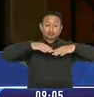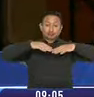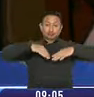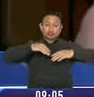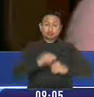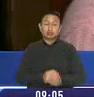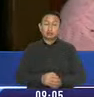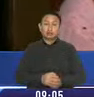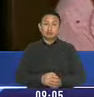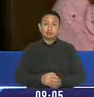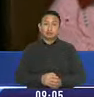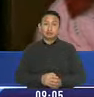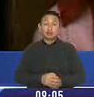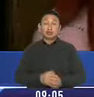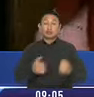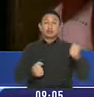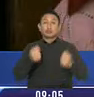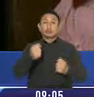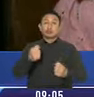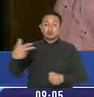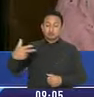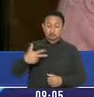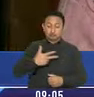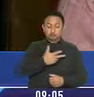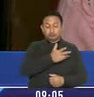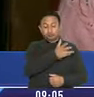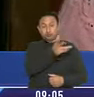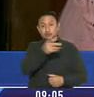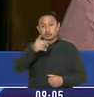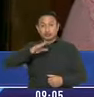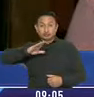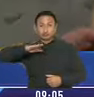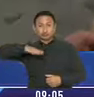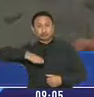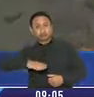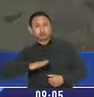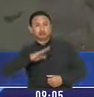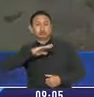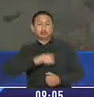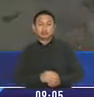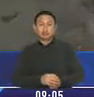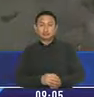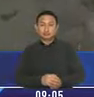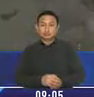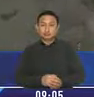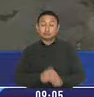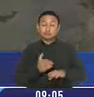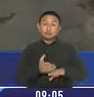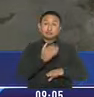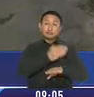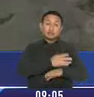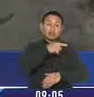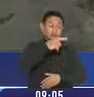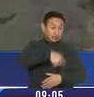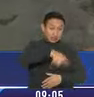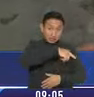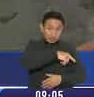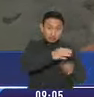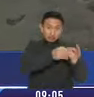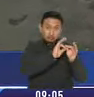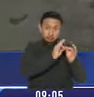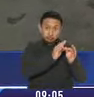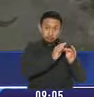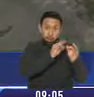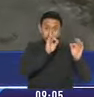dos ruedas ahí, ya están, los carros se desvían así porque se está hundiendo ahí. Verá, no hace mucho que vinieron a componer ahí, en